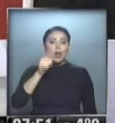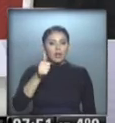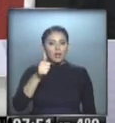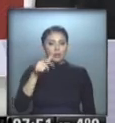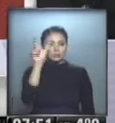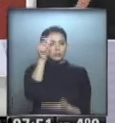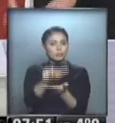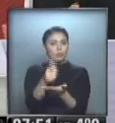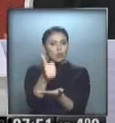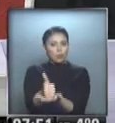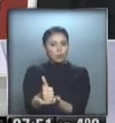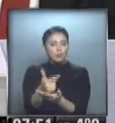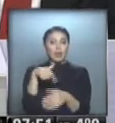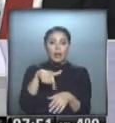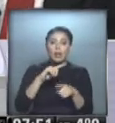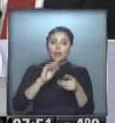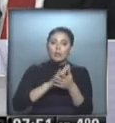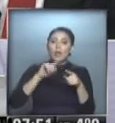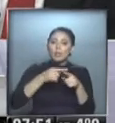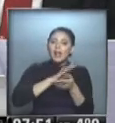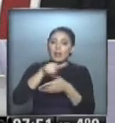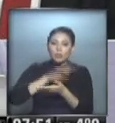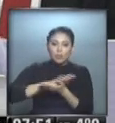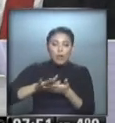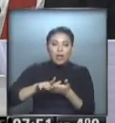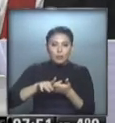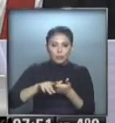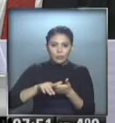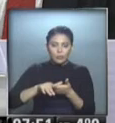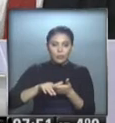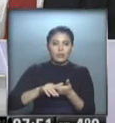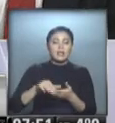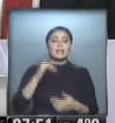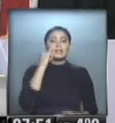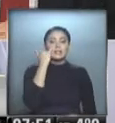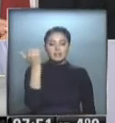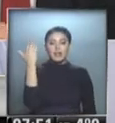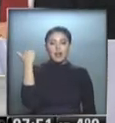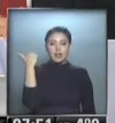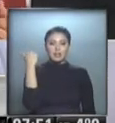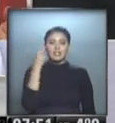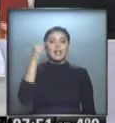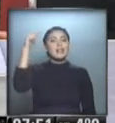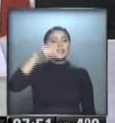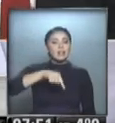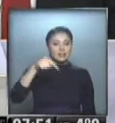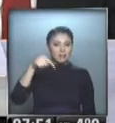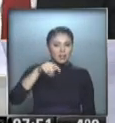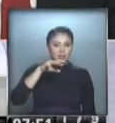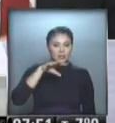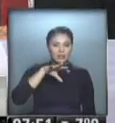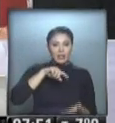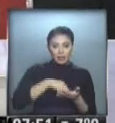una personalidad nueva en la política correntina. Cumplió la labor como intendente de